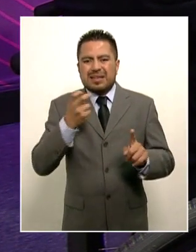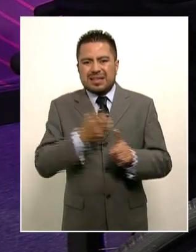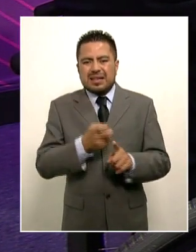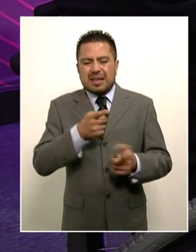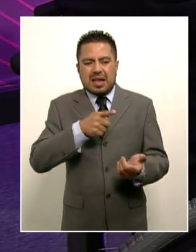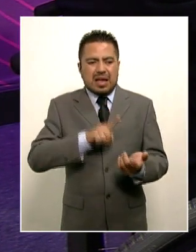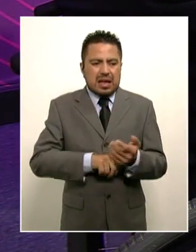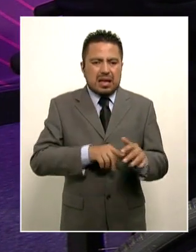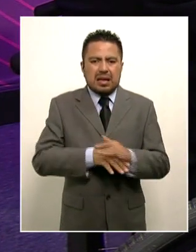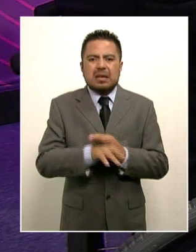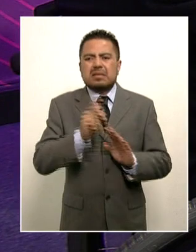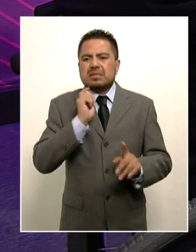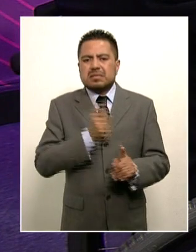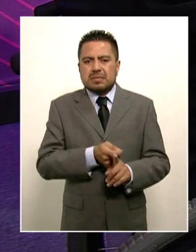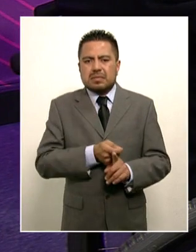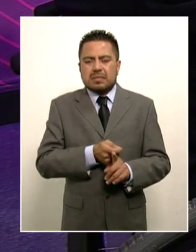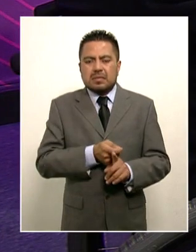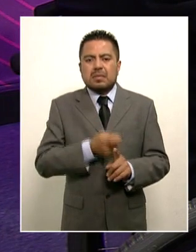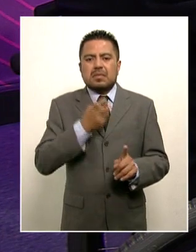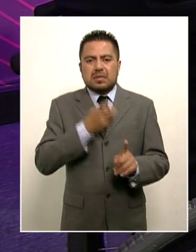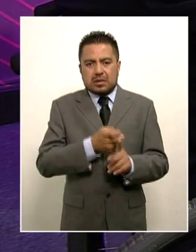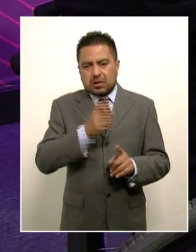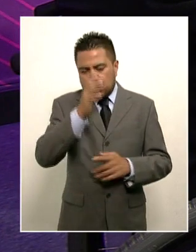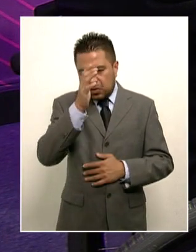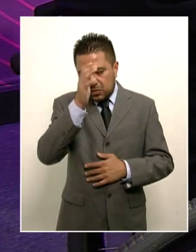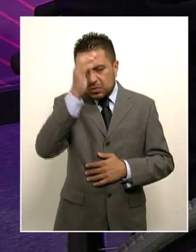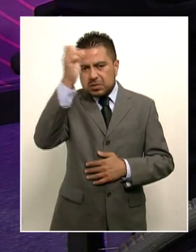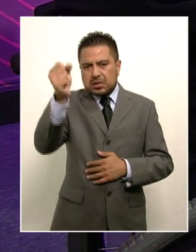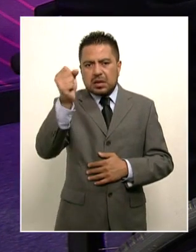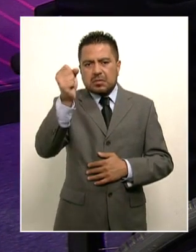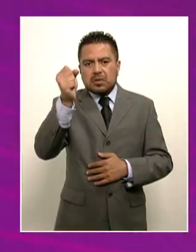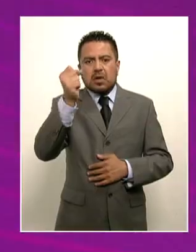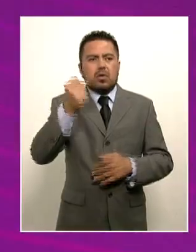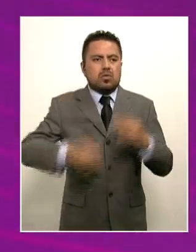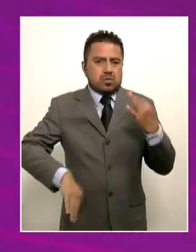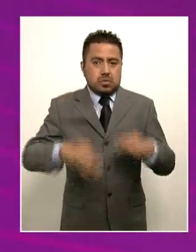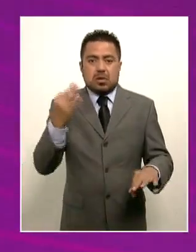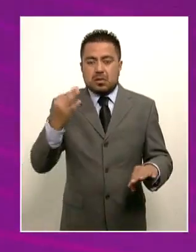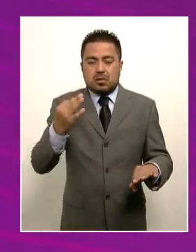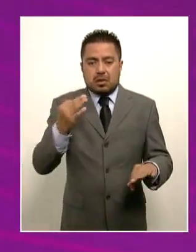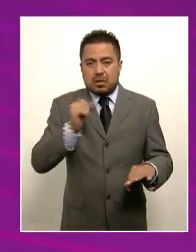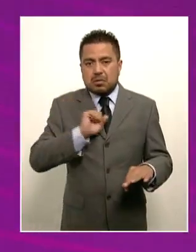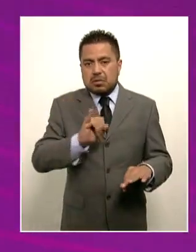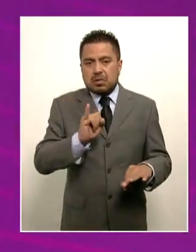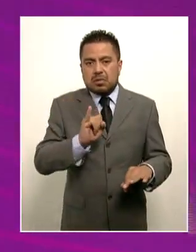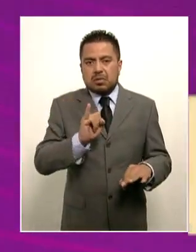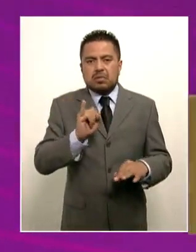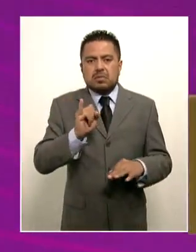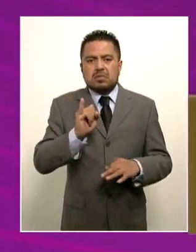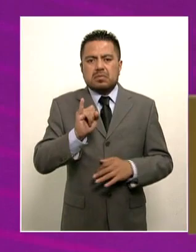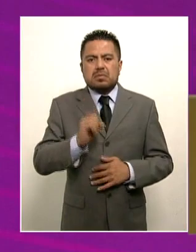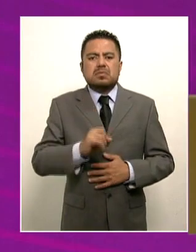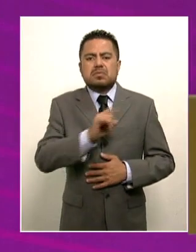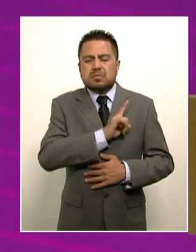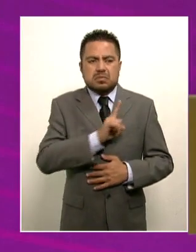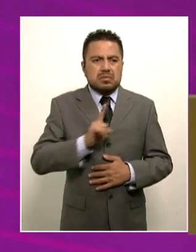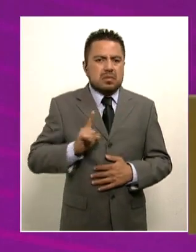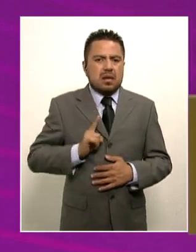es la interdicción, pues ese es un concepto jurídico que, bueno,